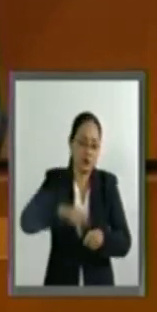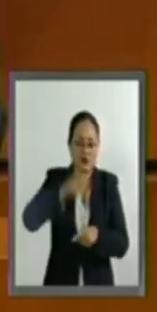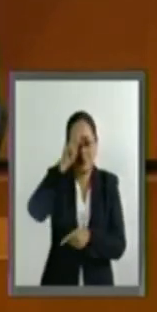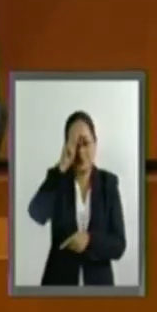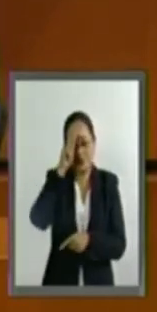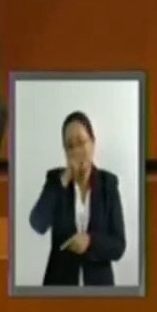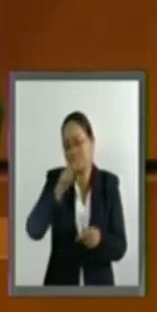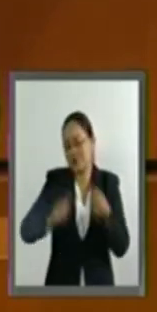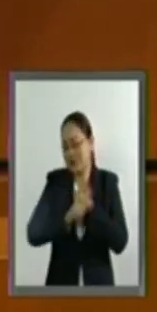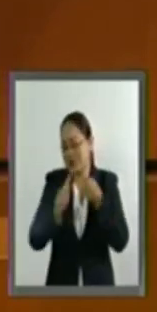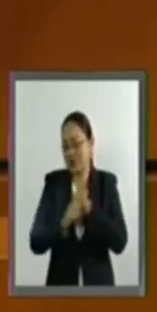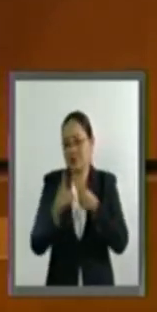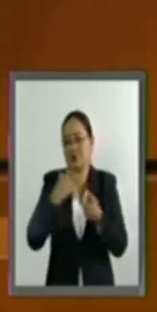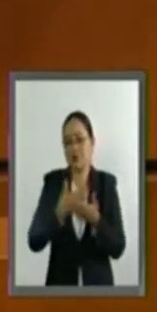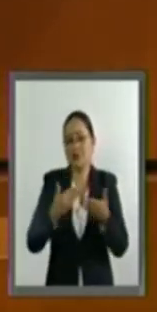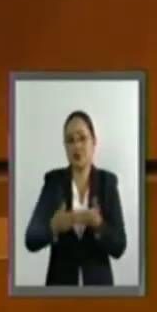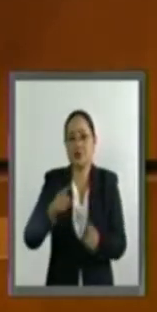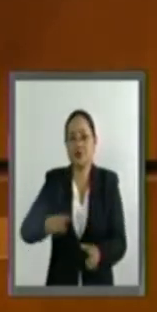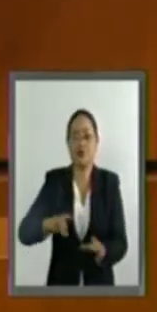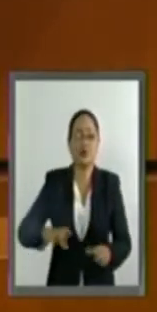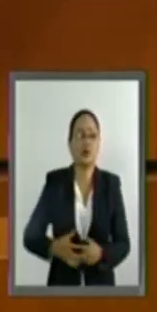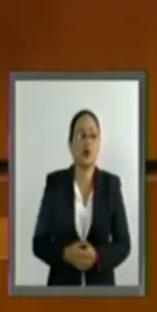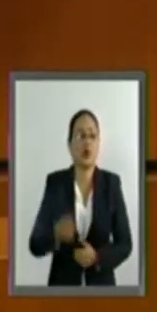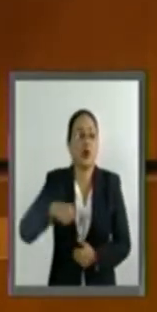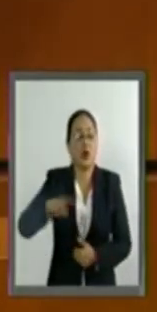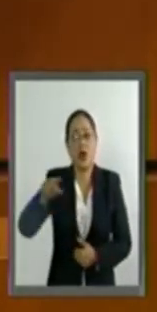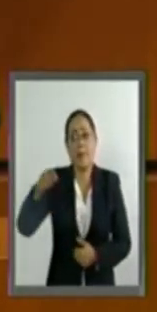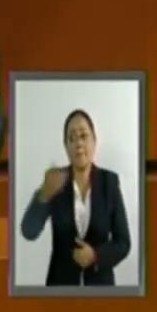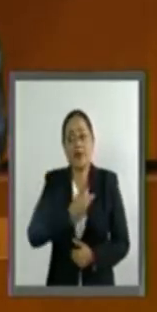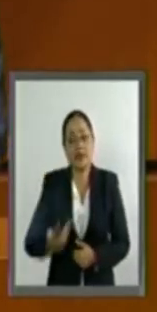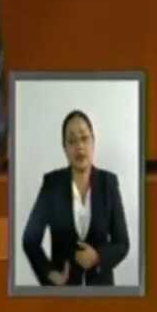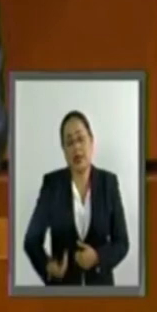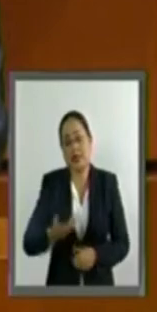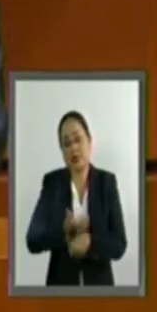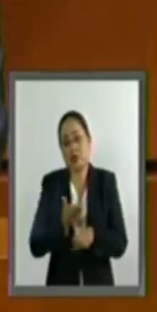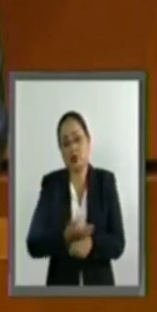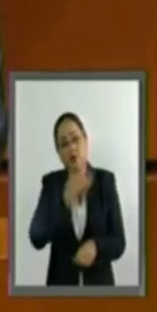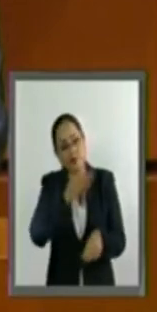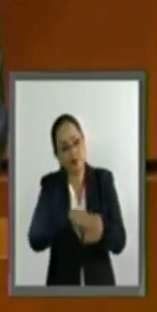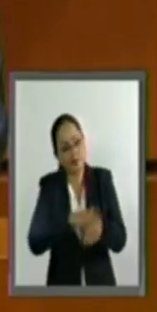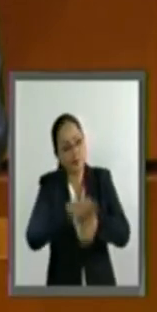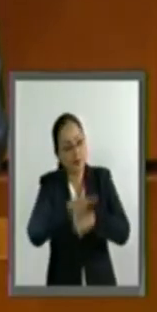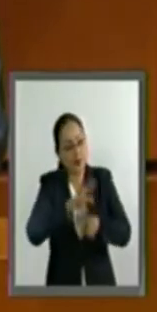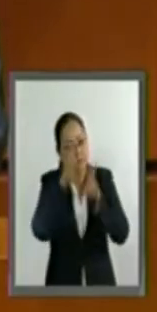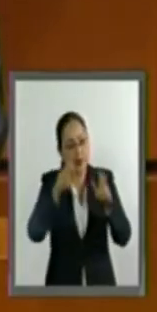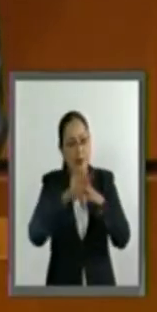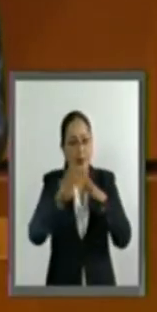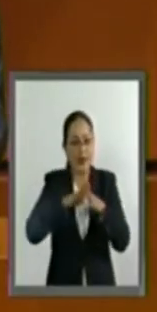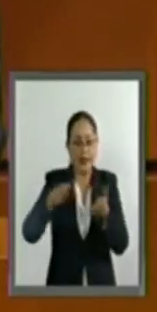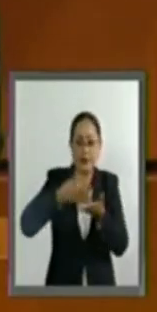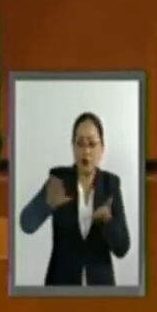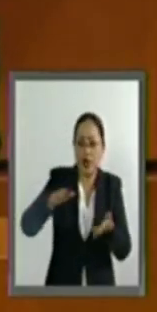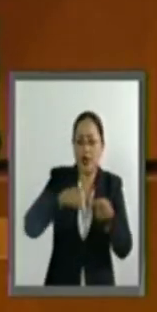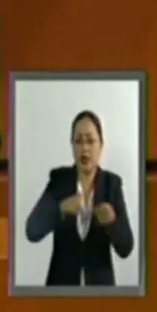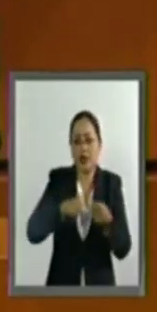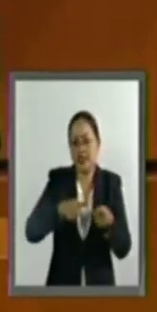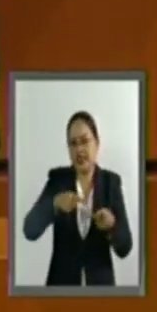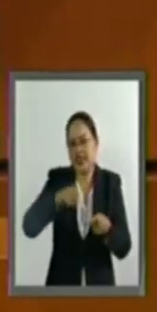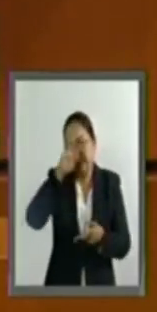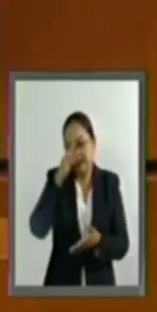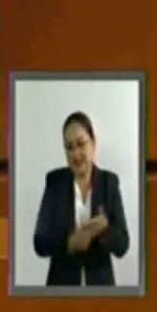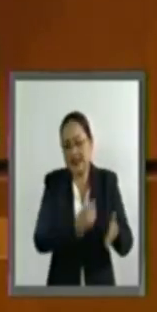adverso, en mérito de sus ya conocidas advertencias y políticas anti-inmigratorias y